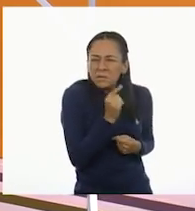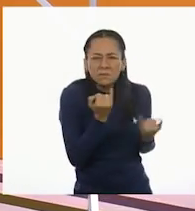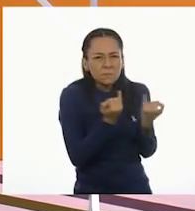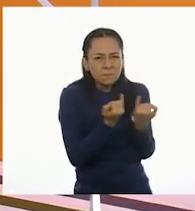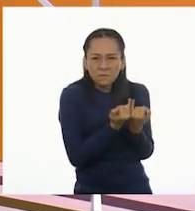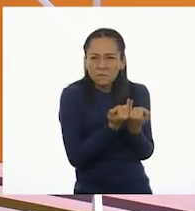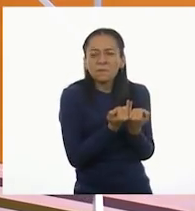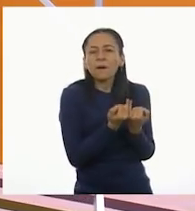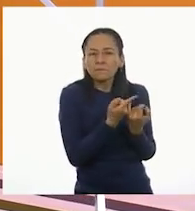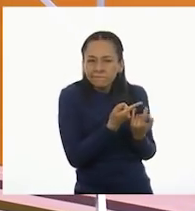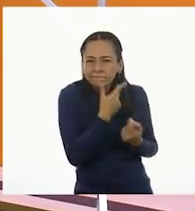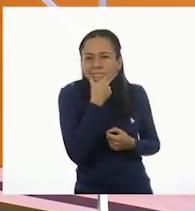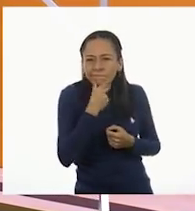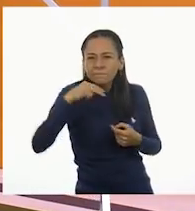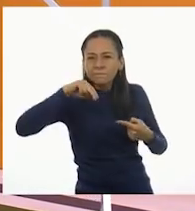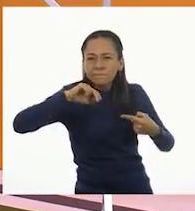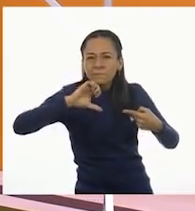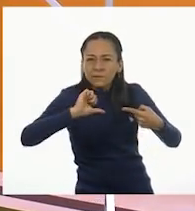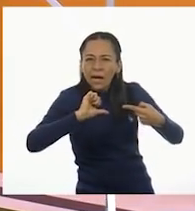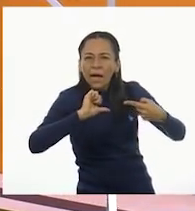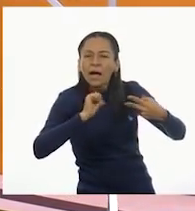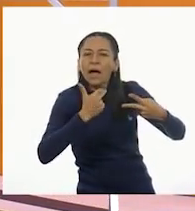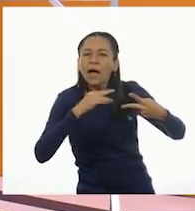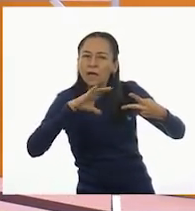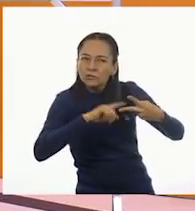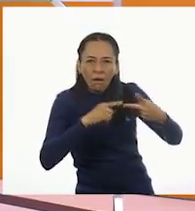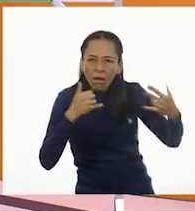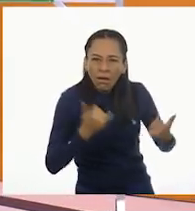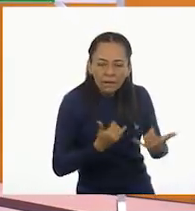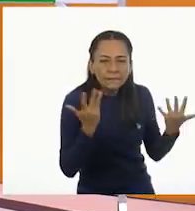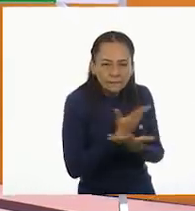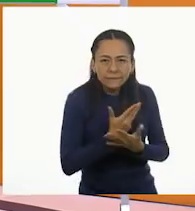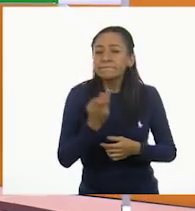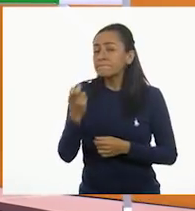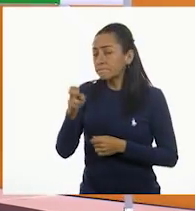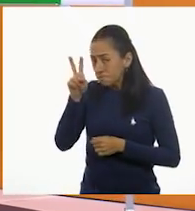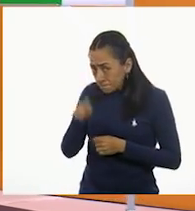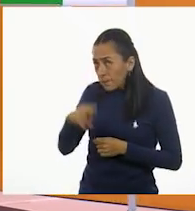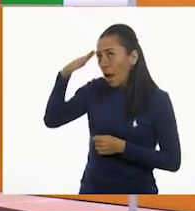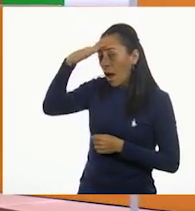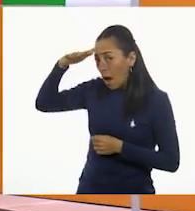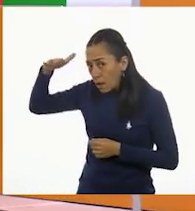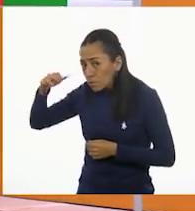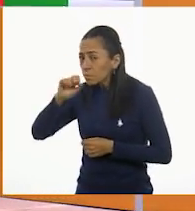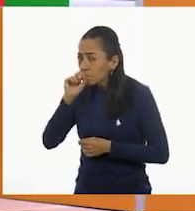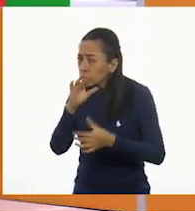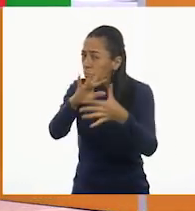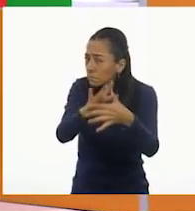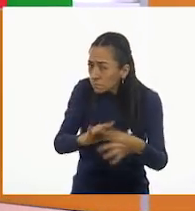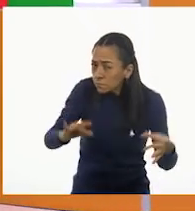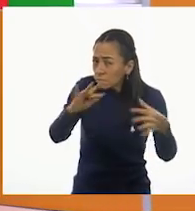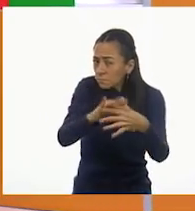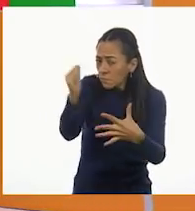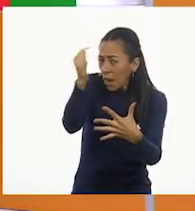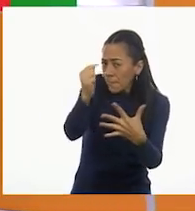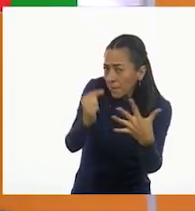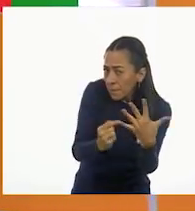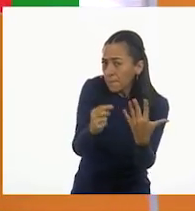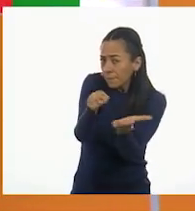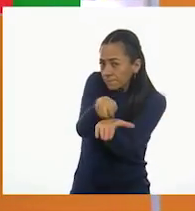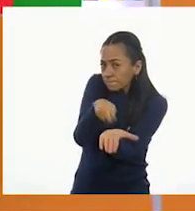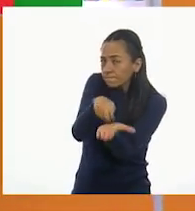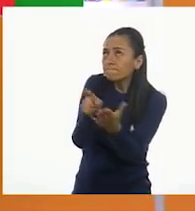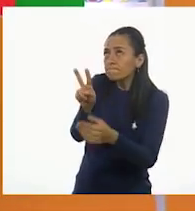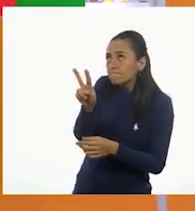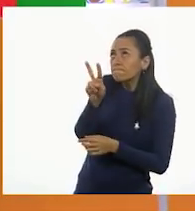importante tomar las recomendaciones que les hacen los adultos para proteger su integridad y evitar que sufran accidentes. De esta